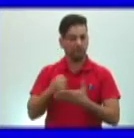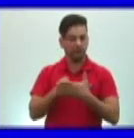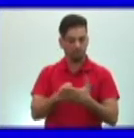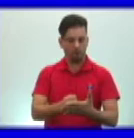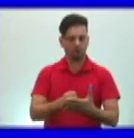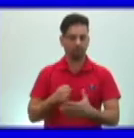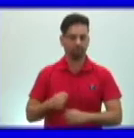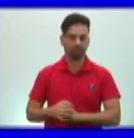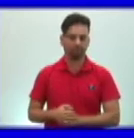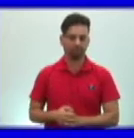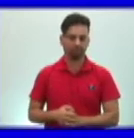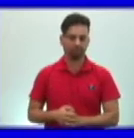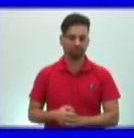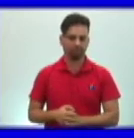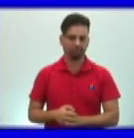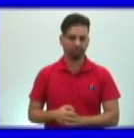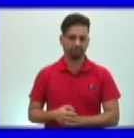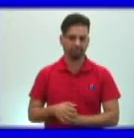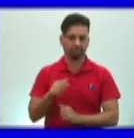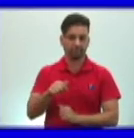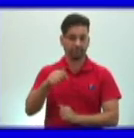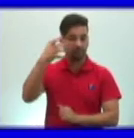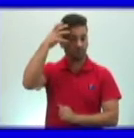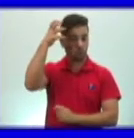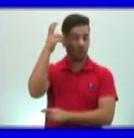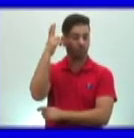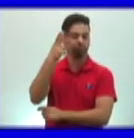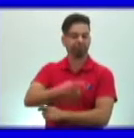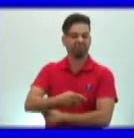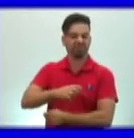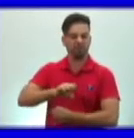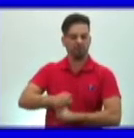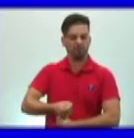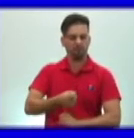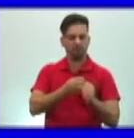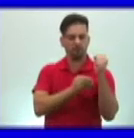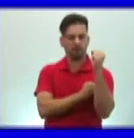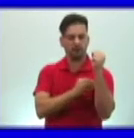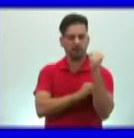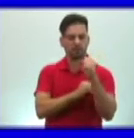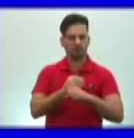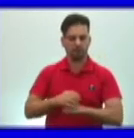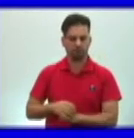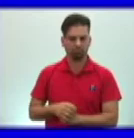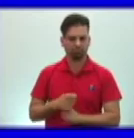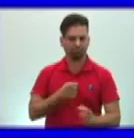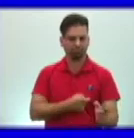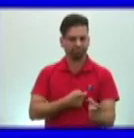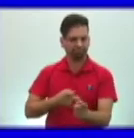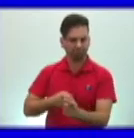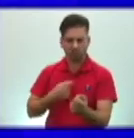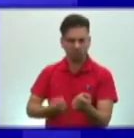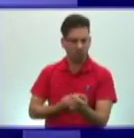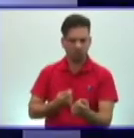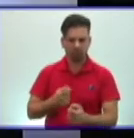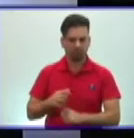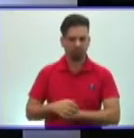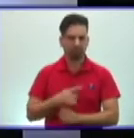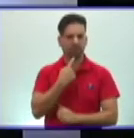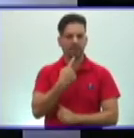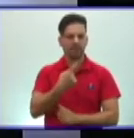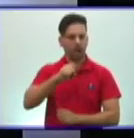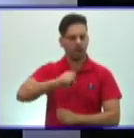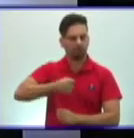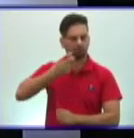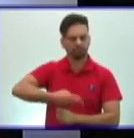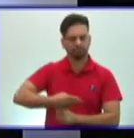que sencillamente imponen por su fuerza, aplican la violencia, imponen sus criterios y sencillamente